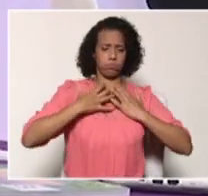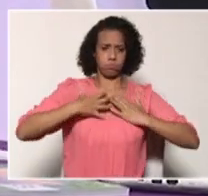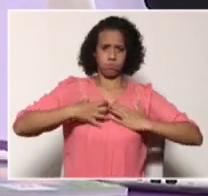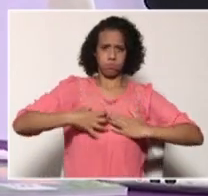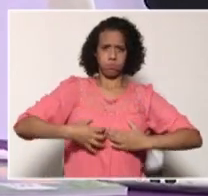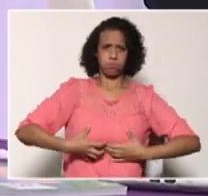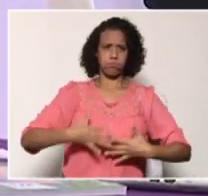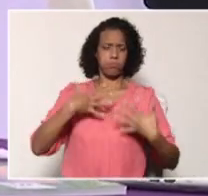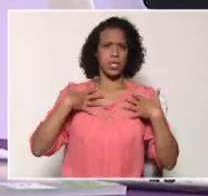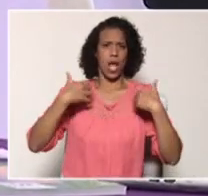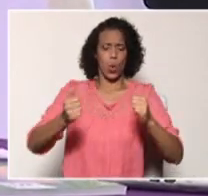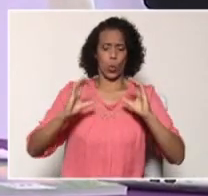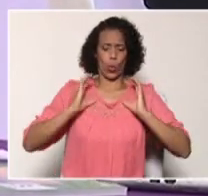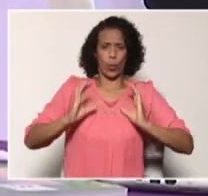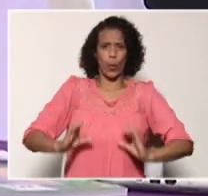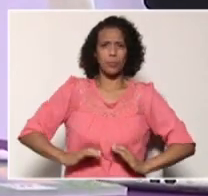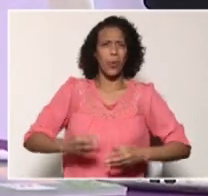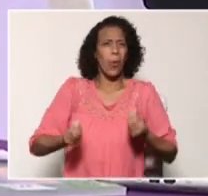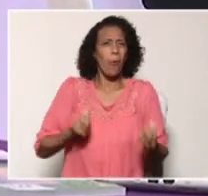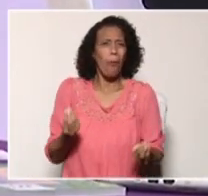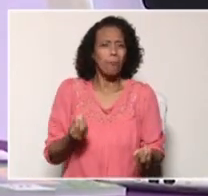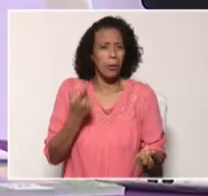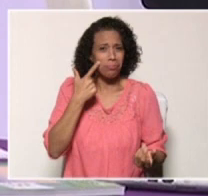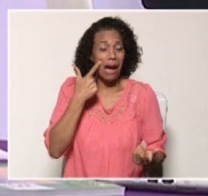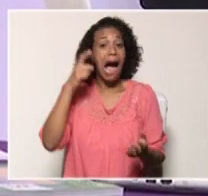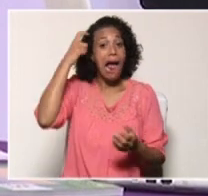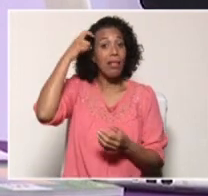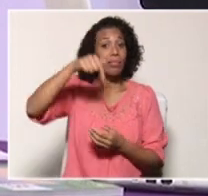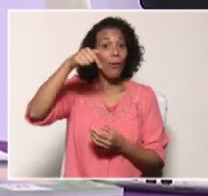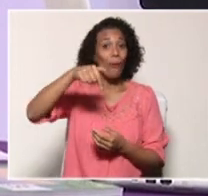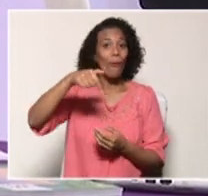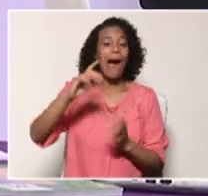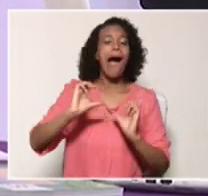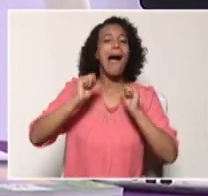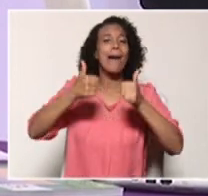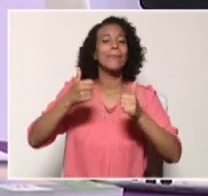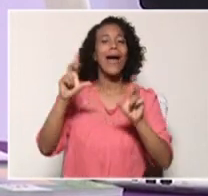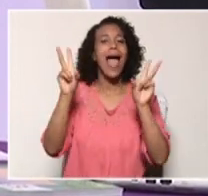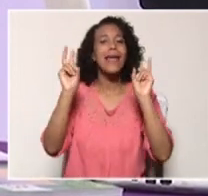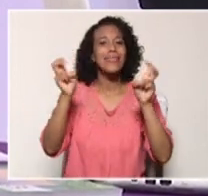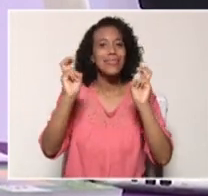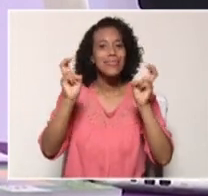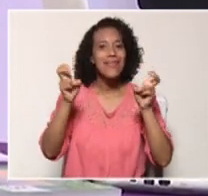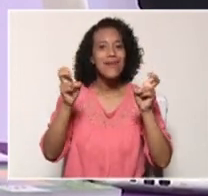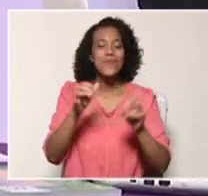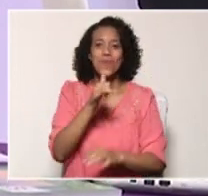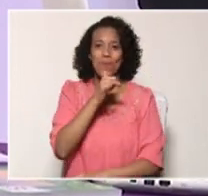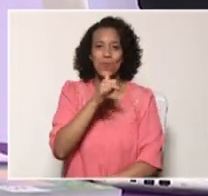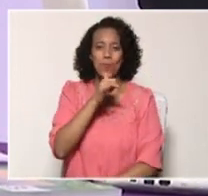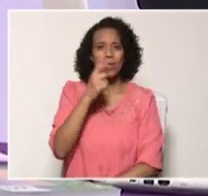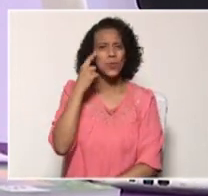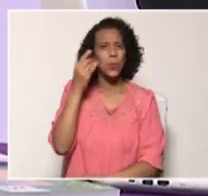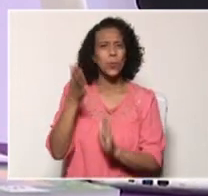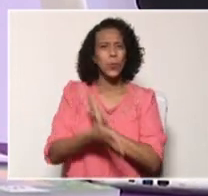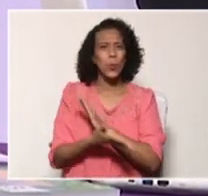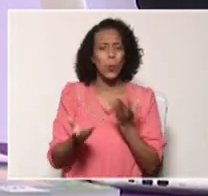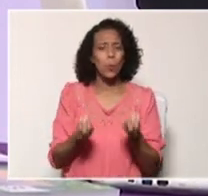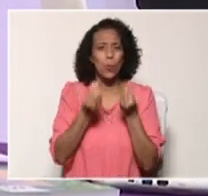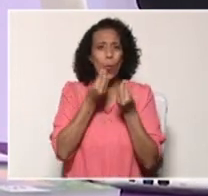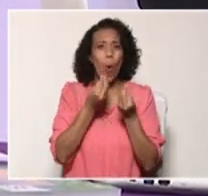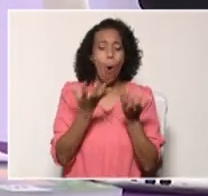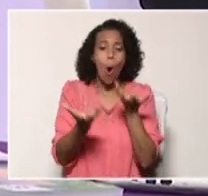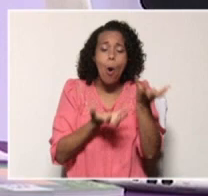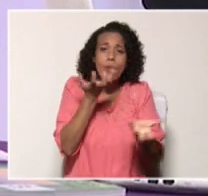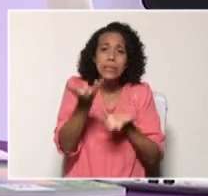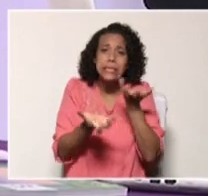salud de nuestro cuerpo. Entonces, hoy vamos a dar importante información sobre cómo